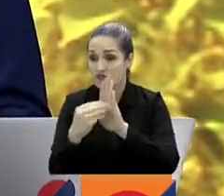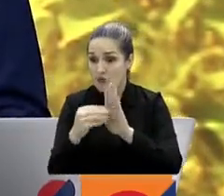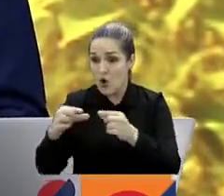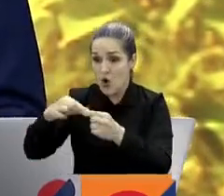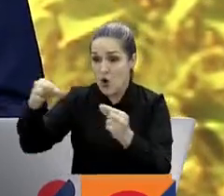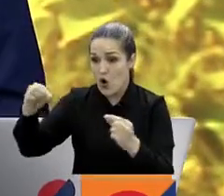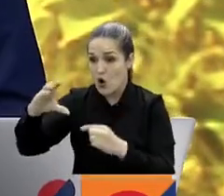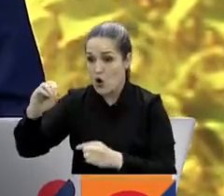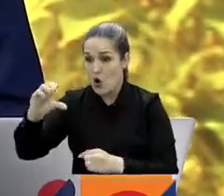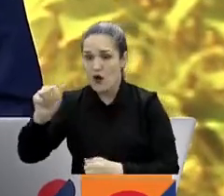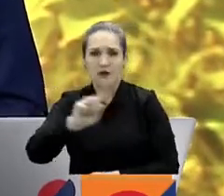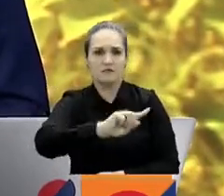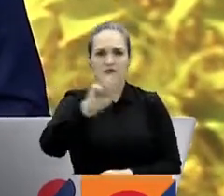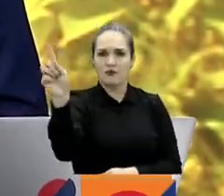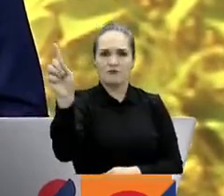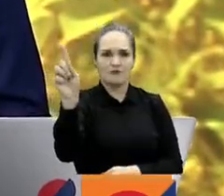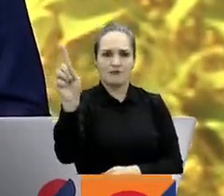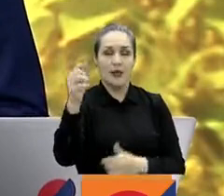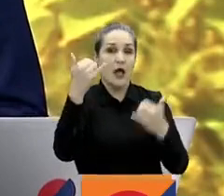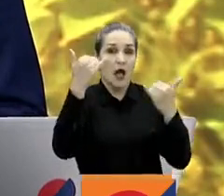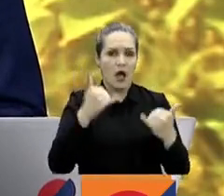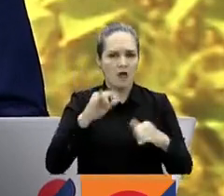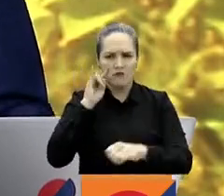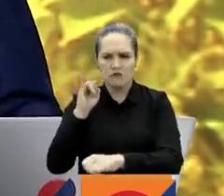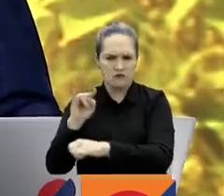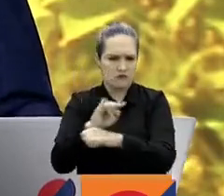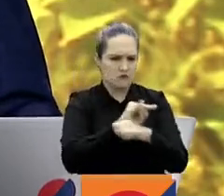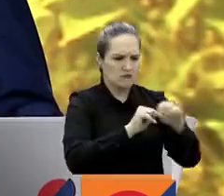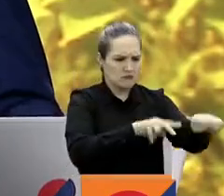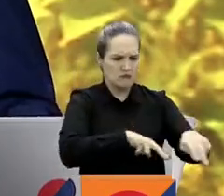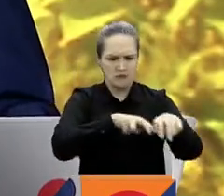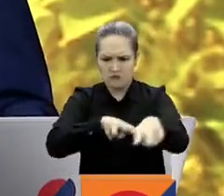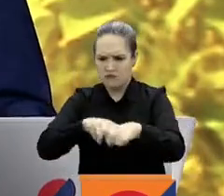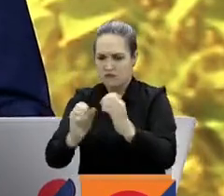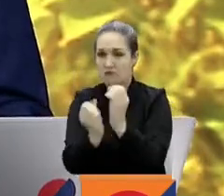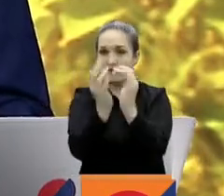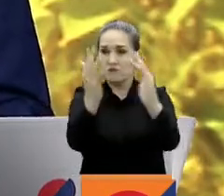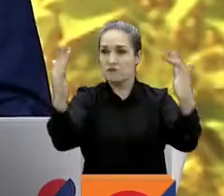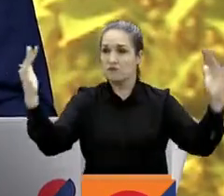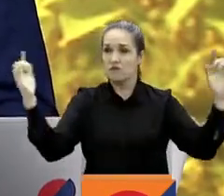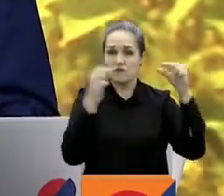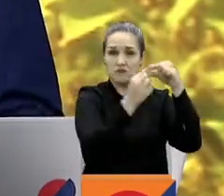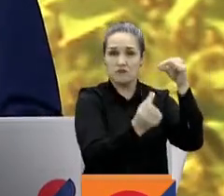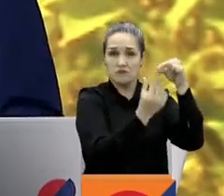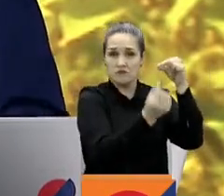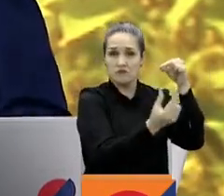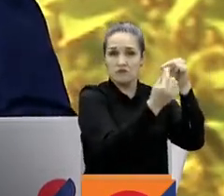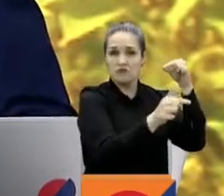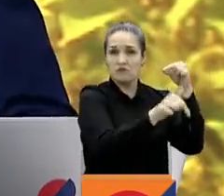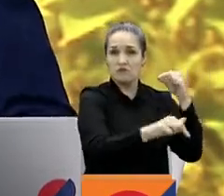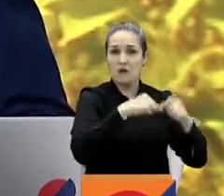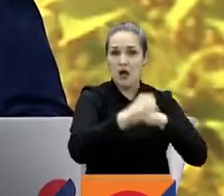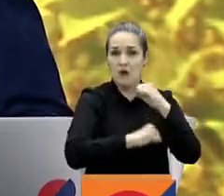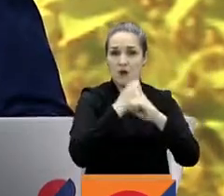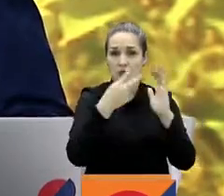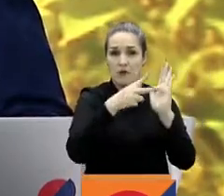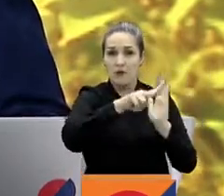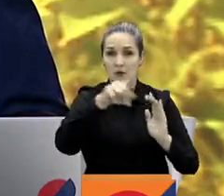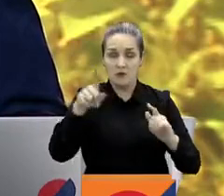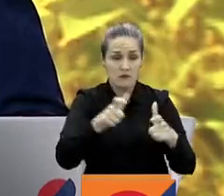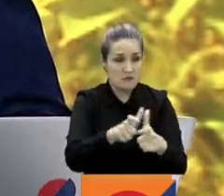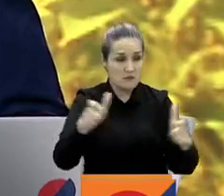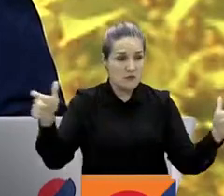el informe anual Monitoreo de Territorios Afectados por Cultivos Ilícitos en Colombia 2021, los cultivos ilícitos aumentaron